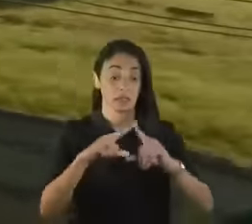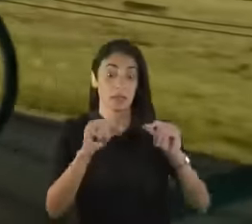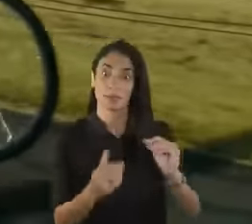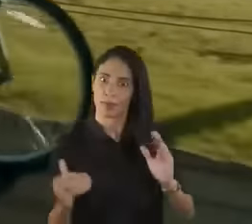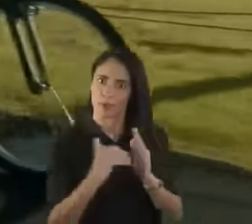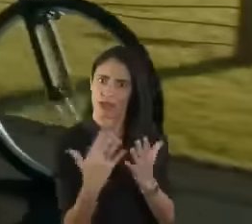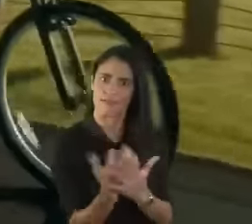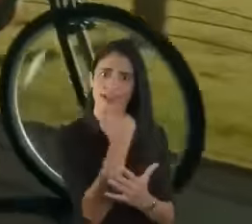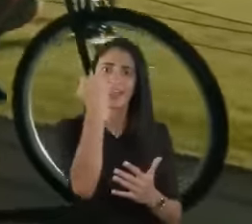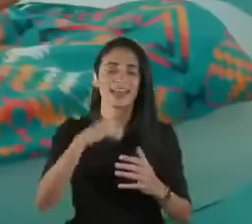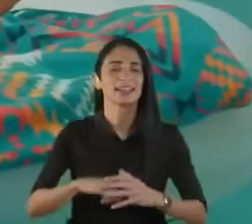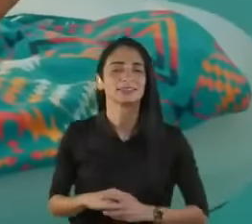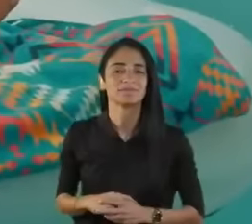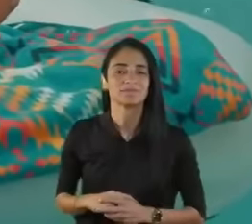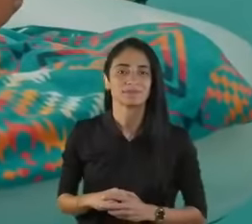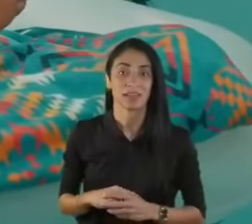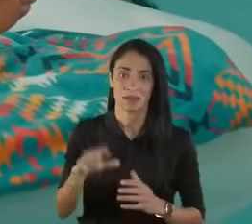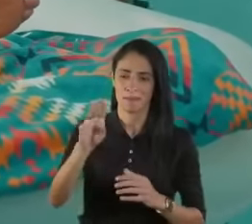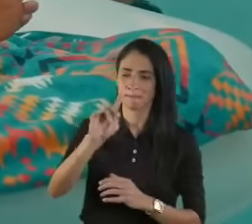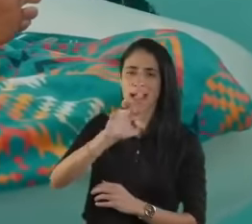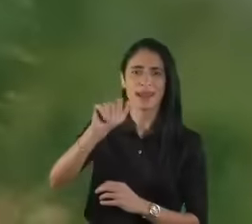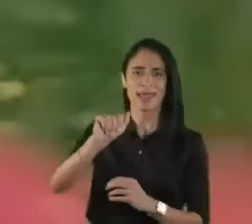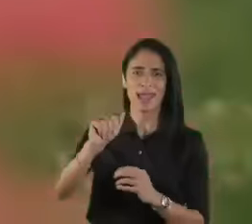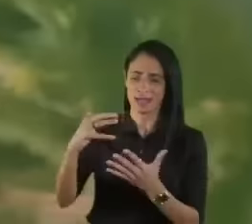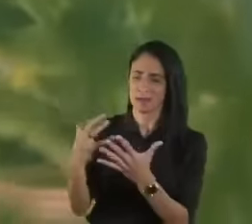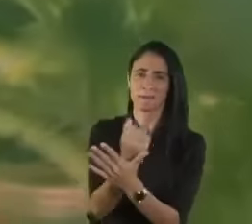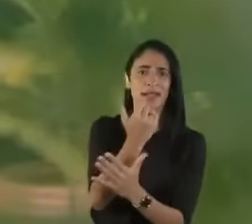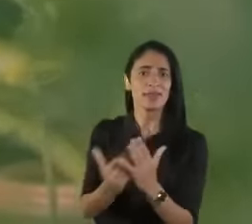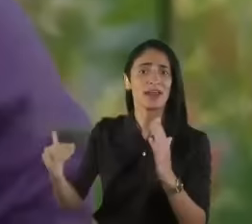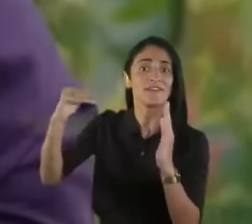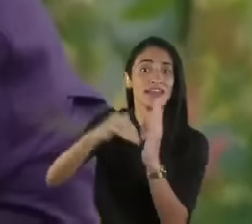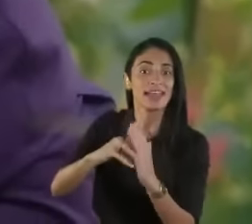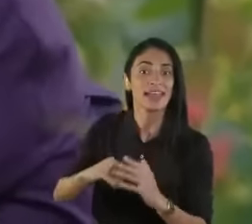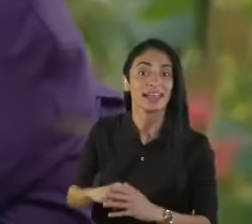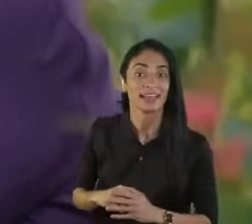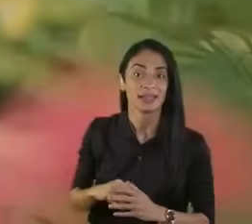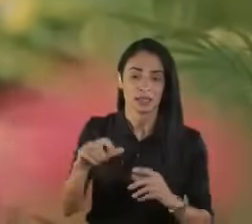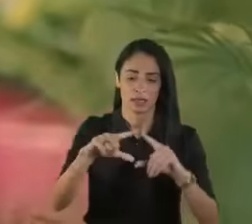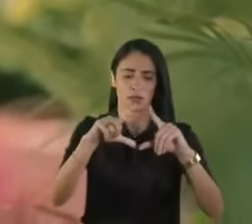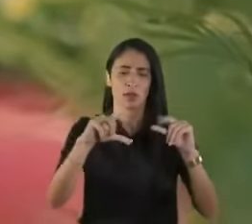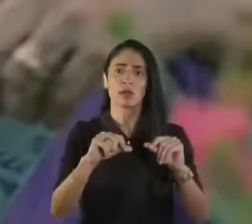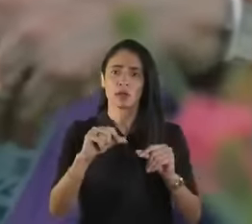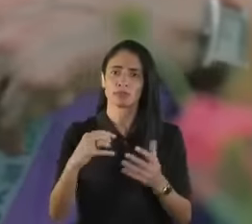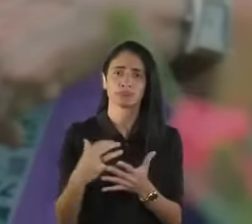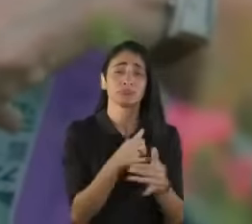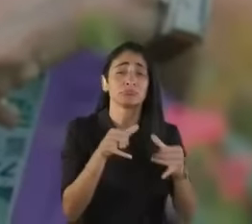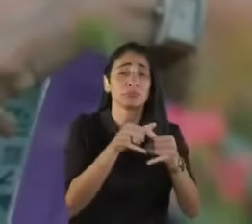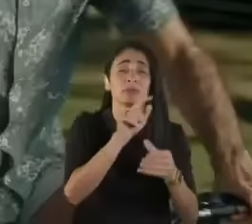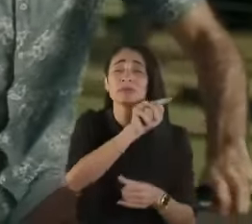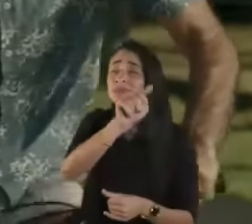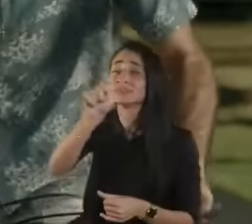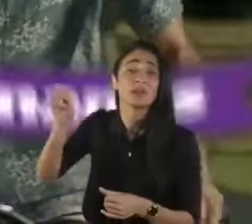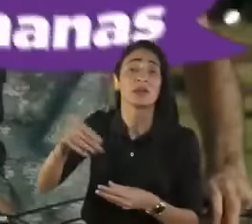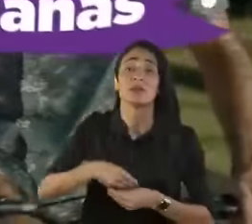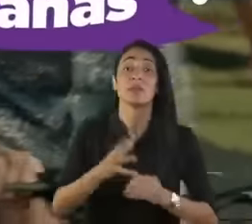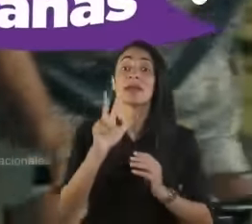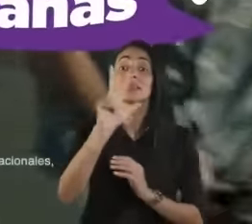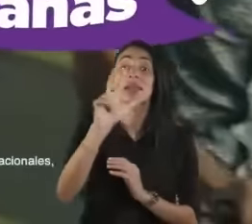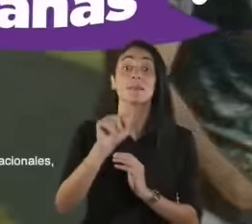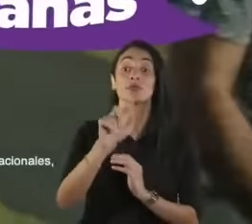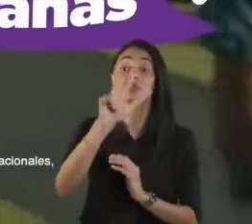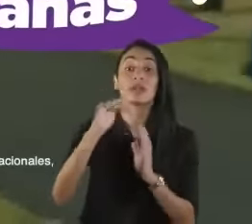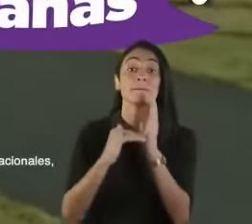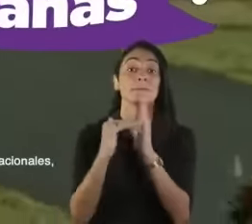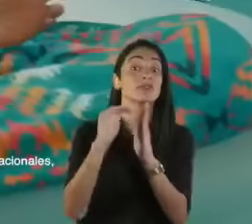que se peguen otra vez! ¡Tu billetito, para que te pegue! ¡María, para que te pegues otra vez! Los billeteros están por todas